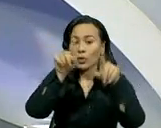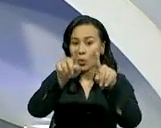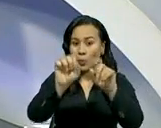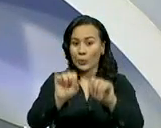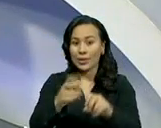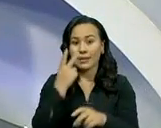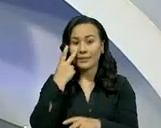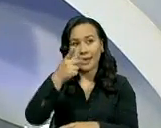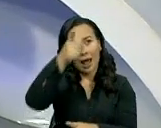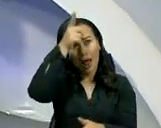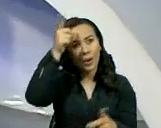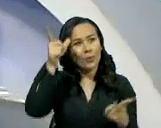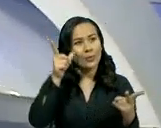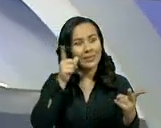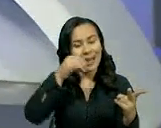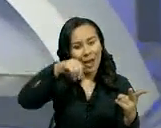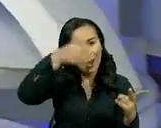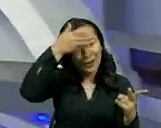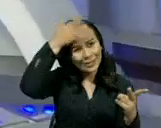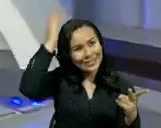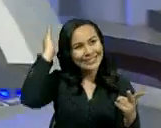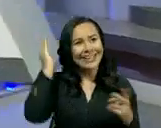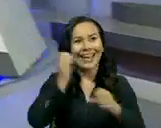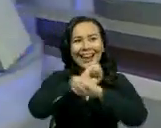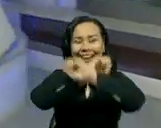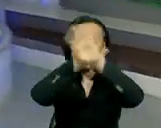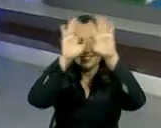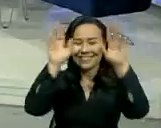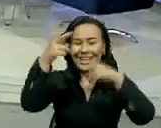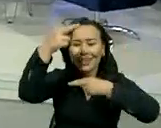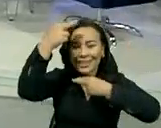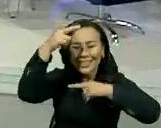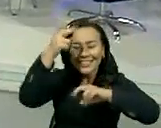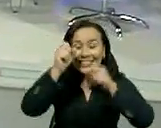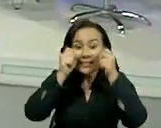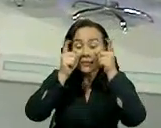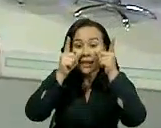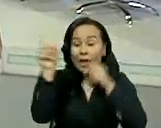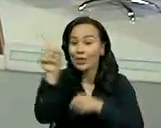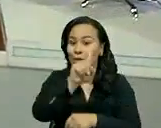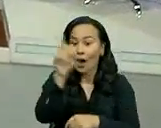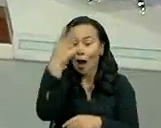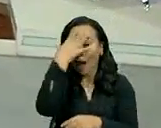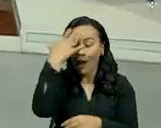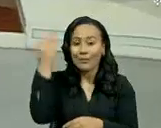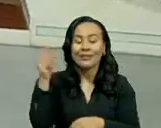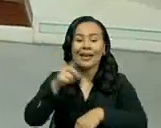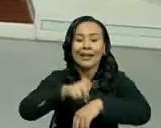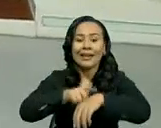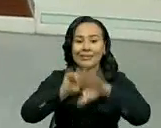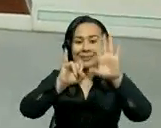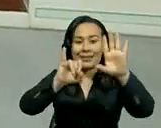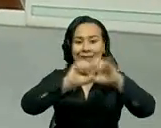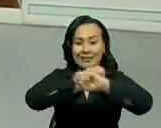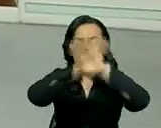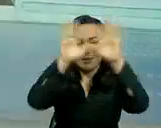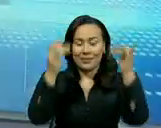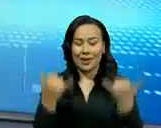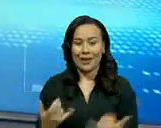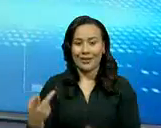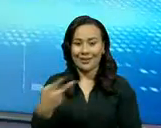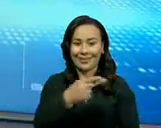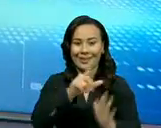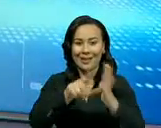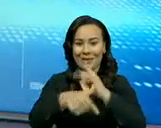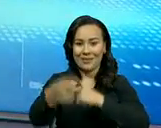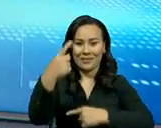Luisa Delgadillo y José Luis Arévalo en el despertar de la noticia. No lo olvide, a partir de las 6 de la mañana. Es momento de una pausa